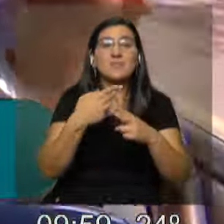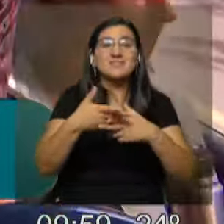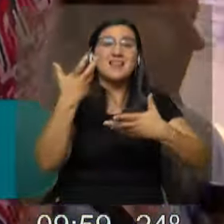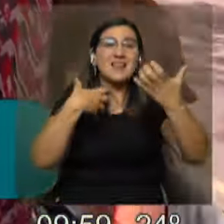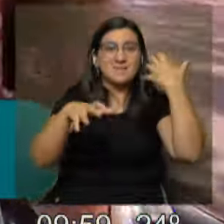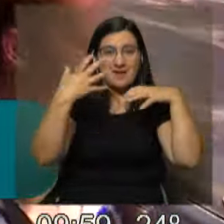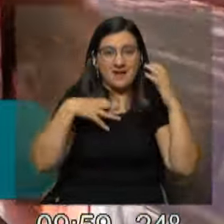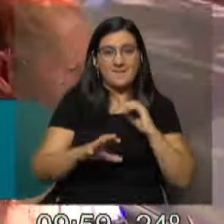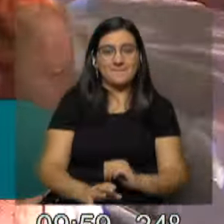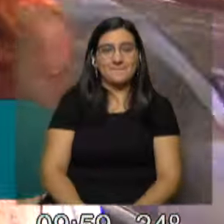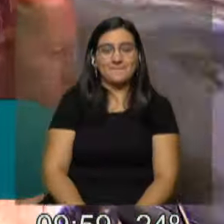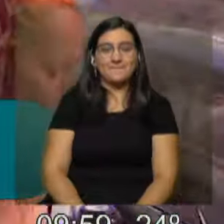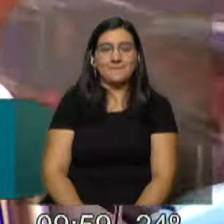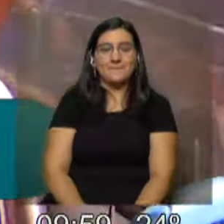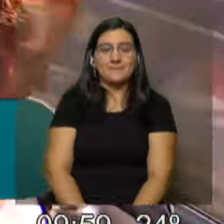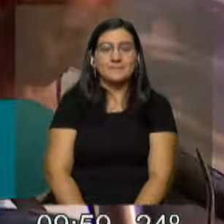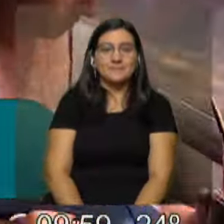así.